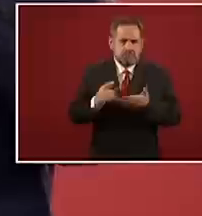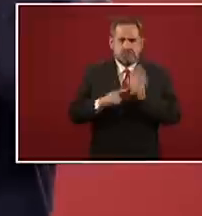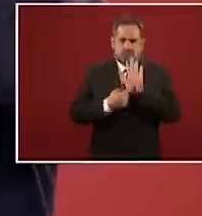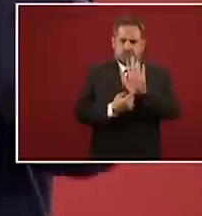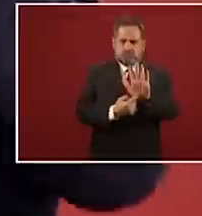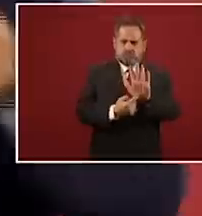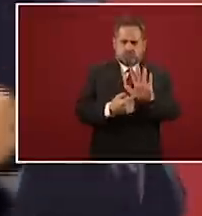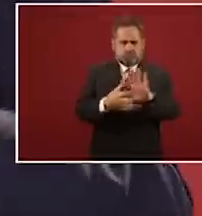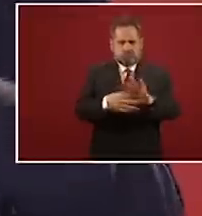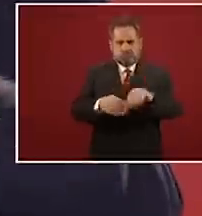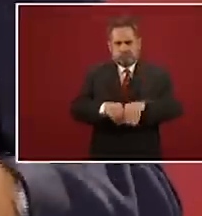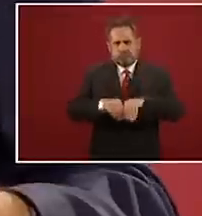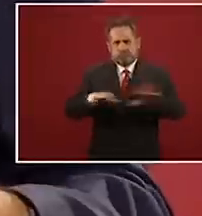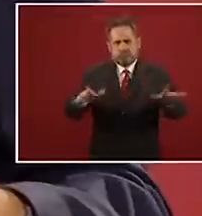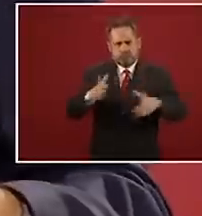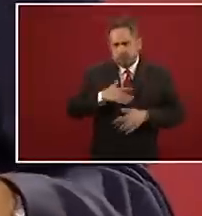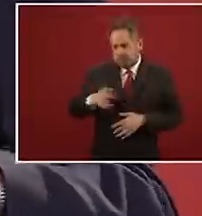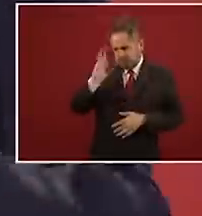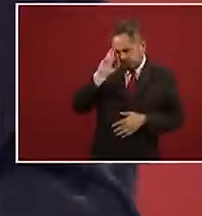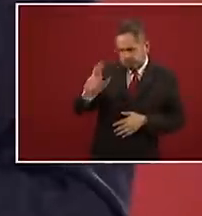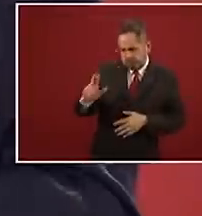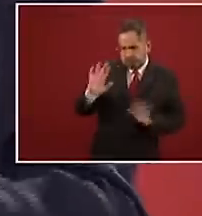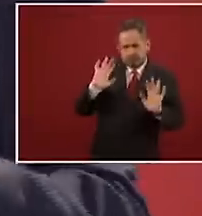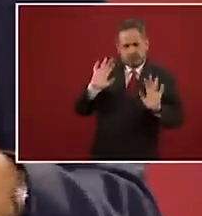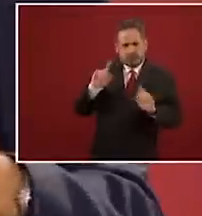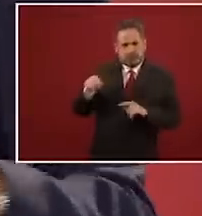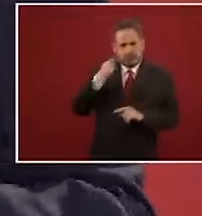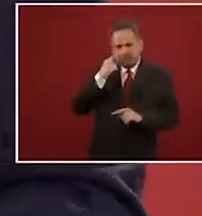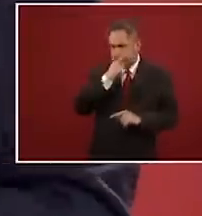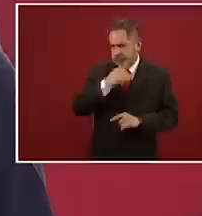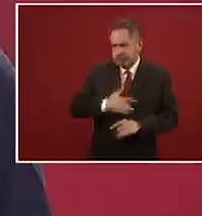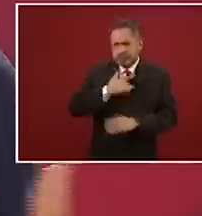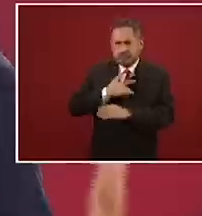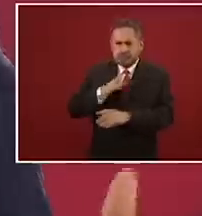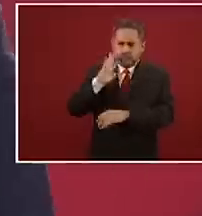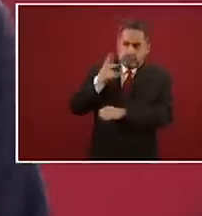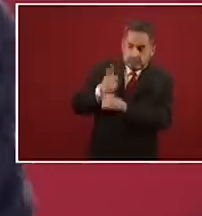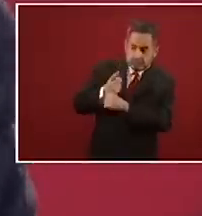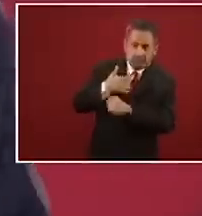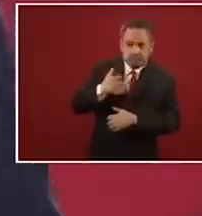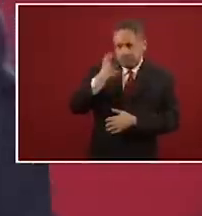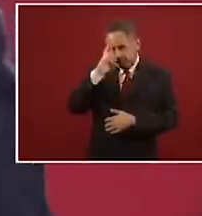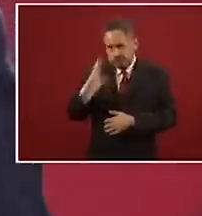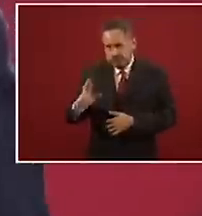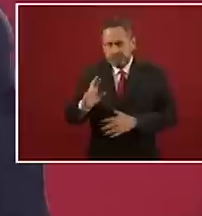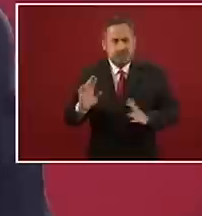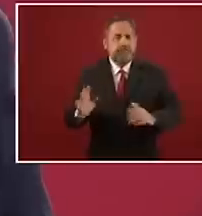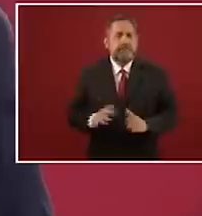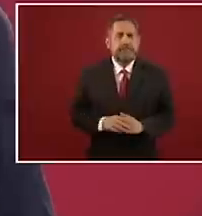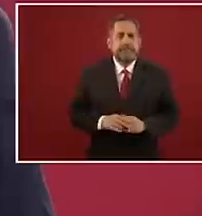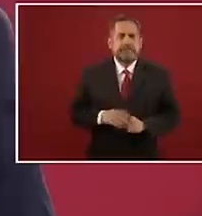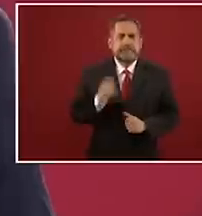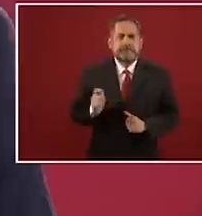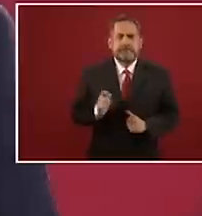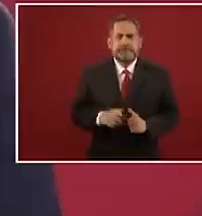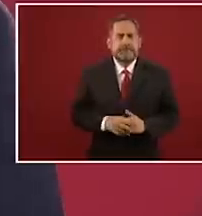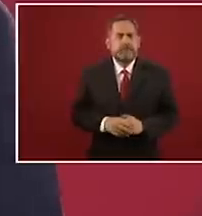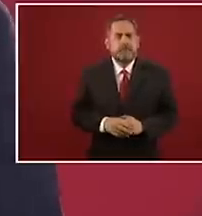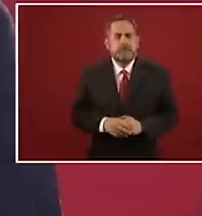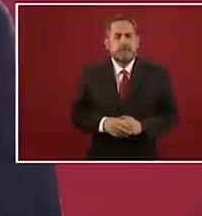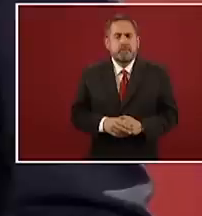va a respetar la voluntad de los gobernadores. No es